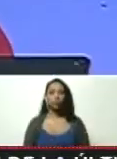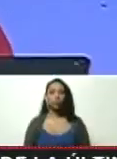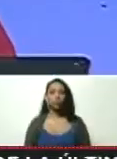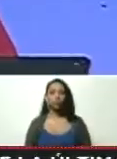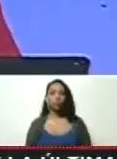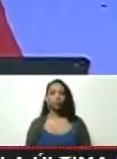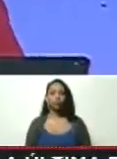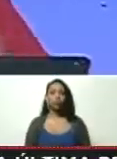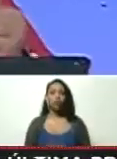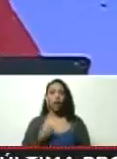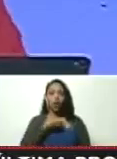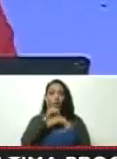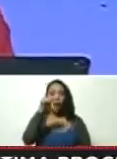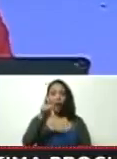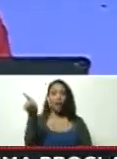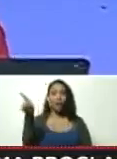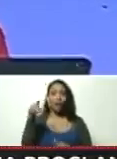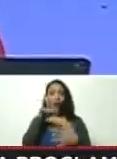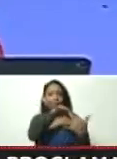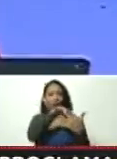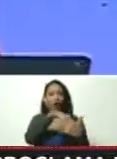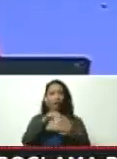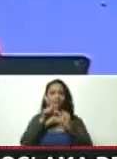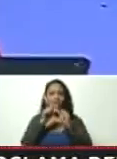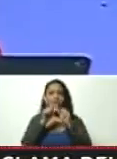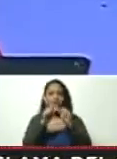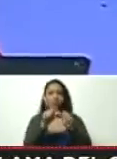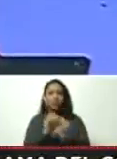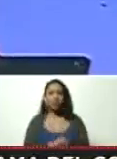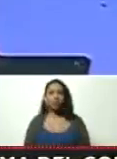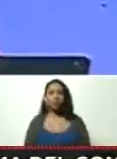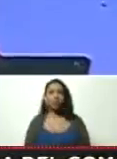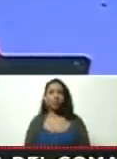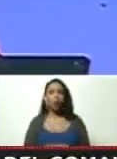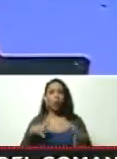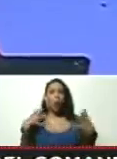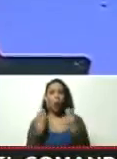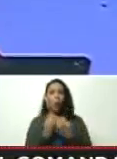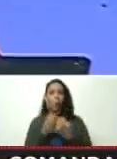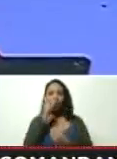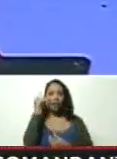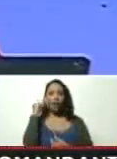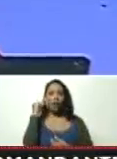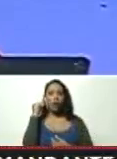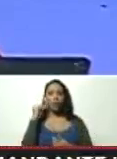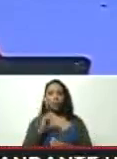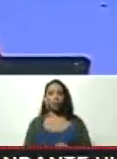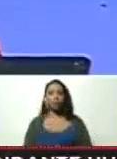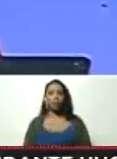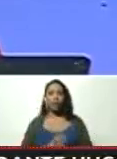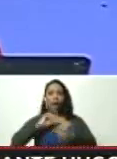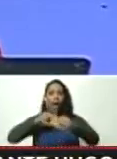Y estamos en esa batalla permanente, Diosdado. Compañero Héctor Rodríguez,